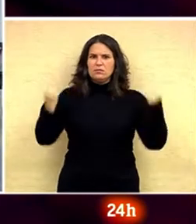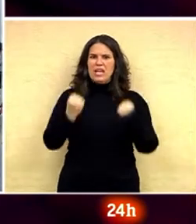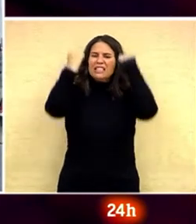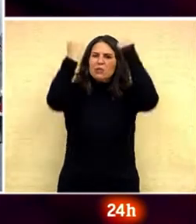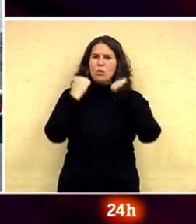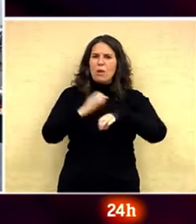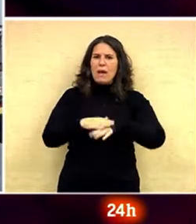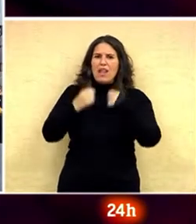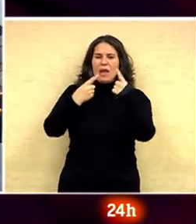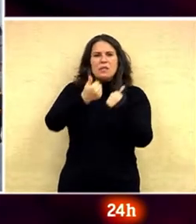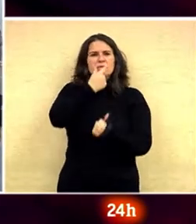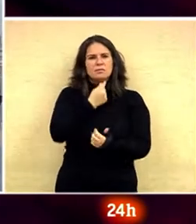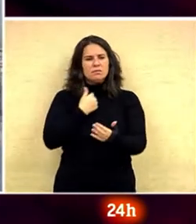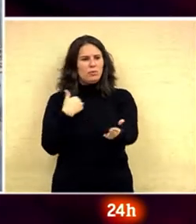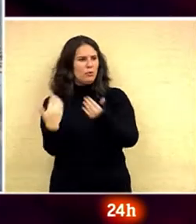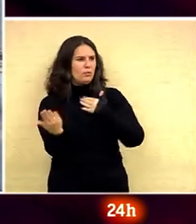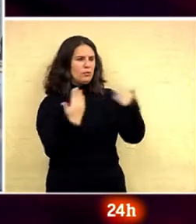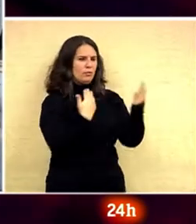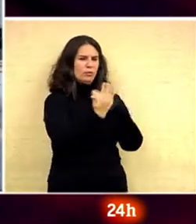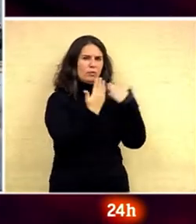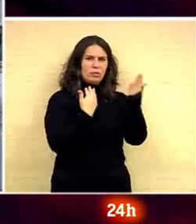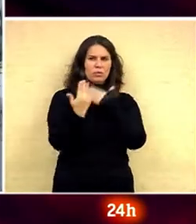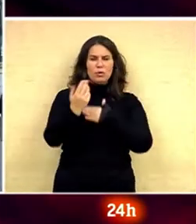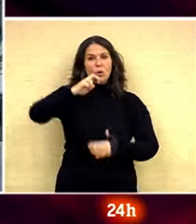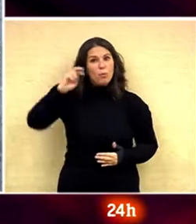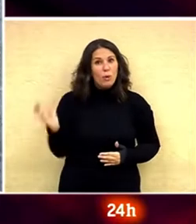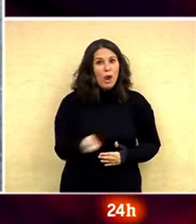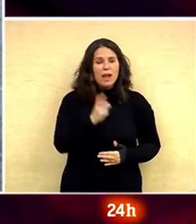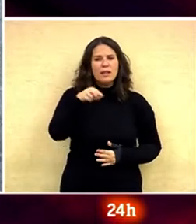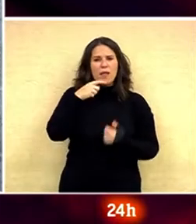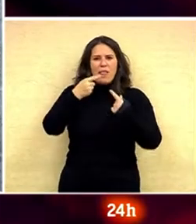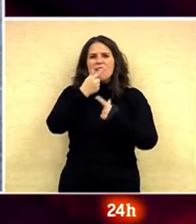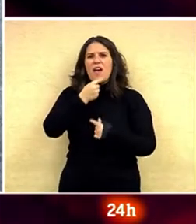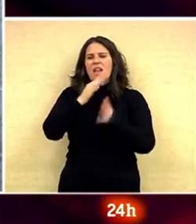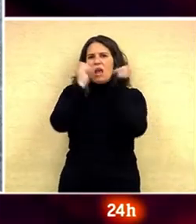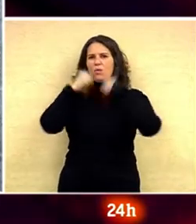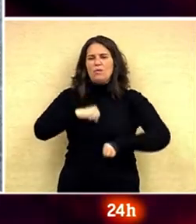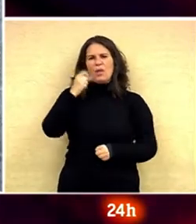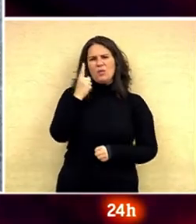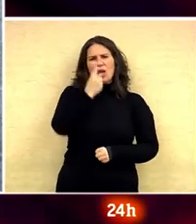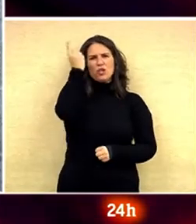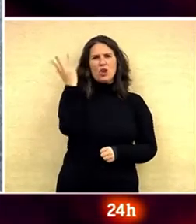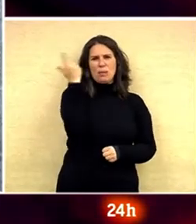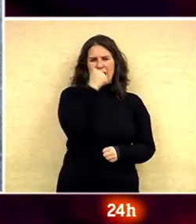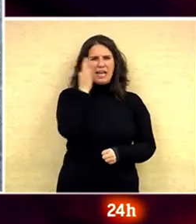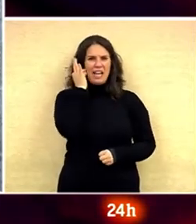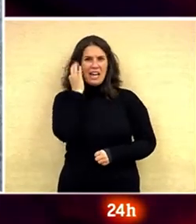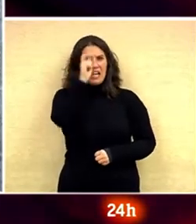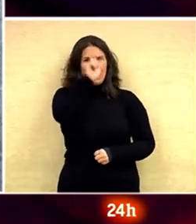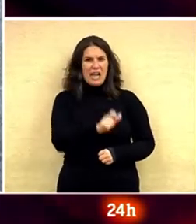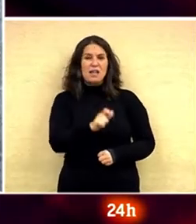institucional para favorecer el diálogo plural y el acuerdo. La politóloga norteamericana Anne